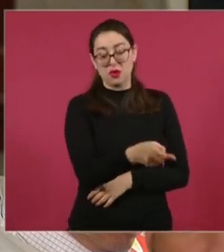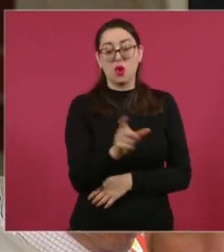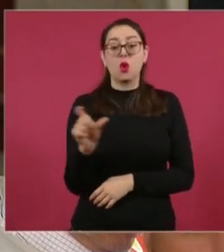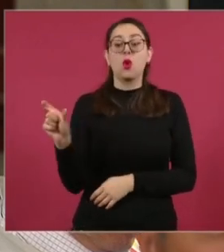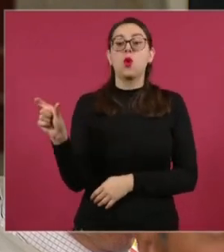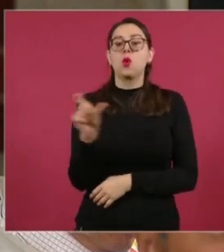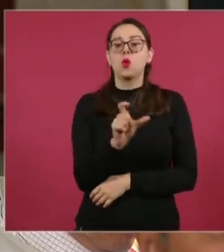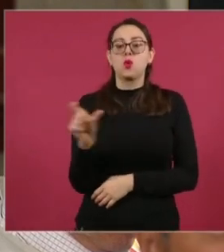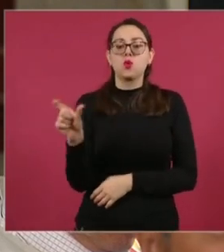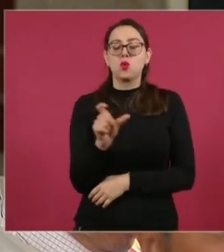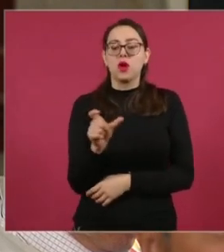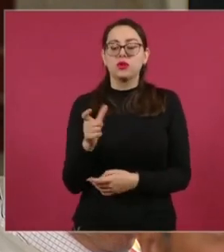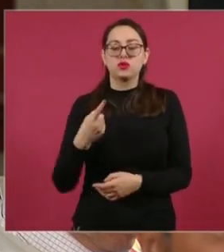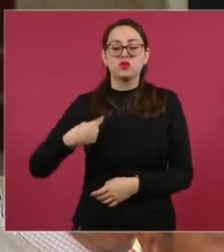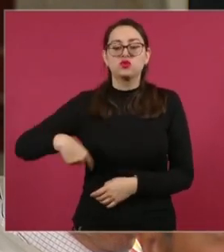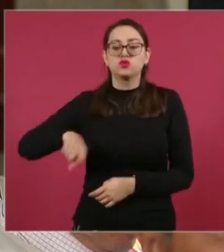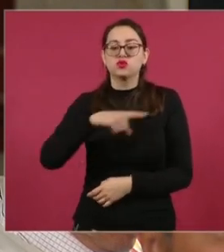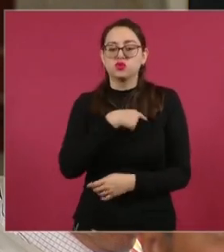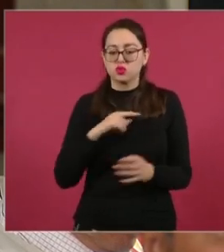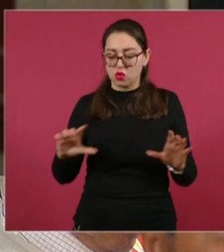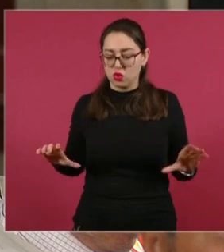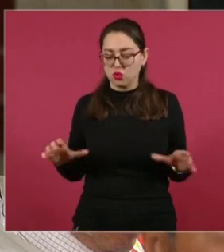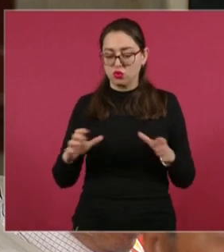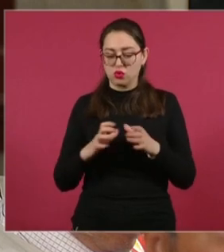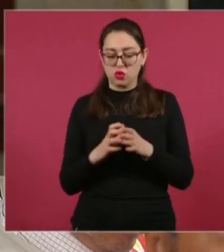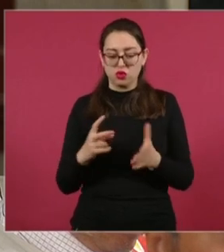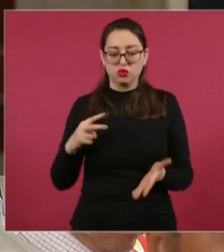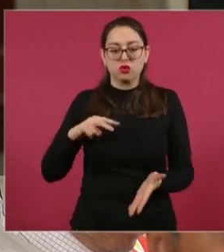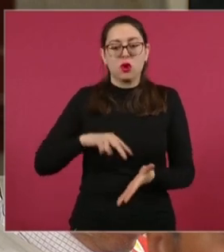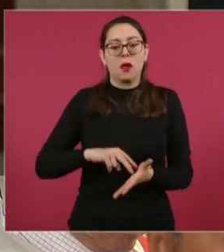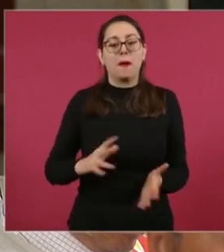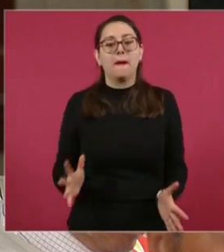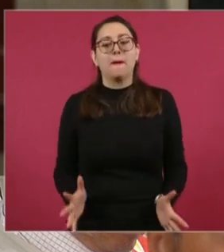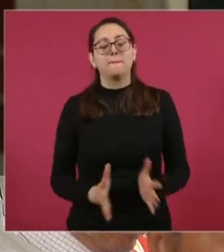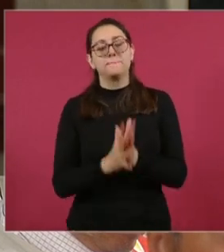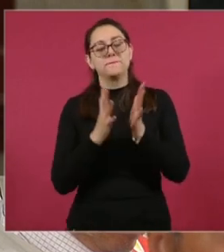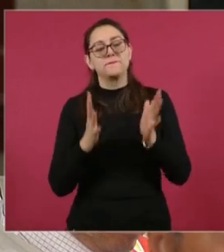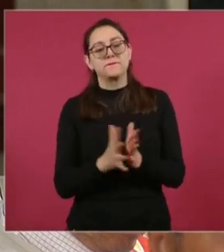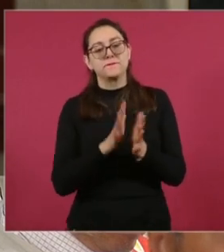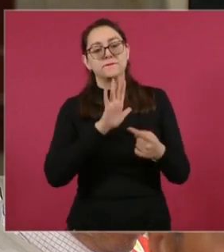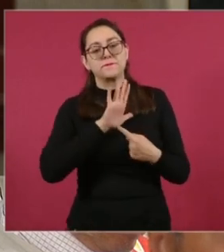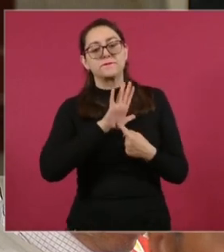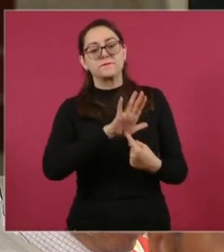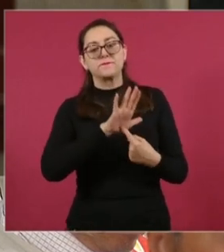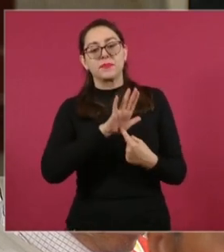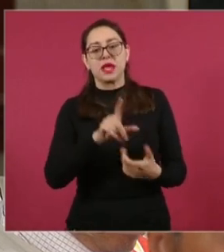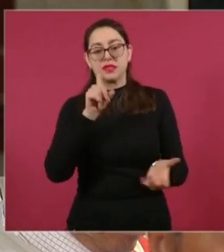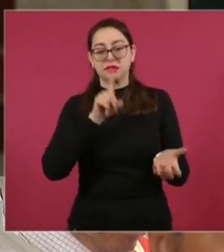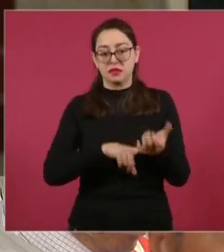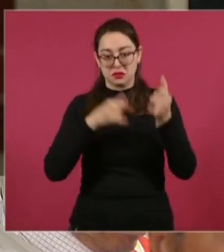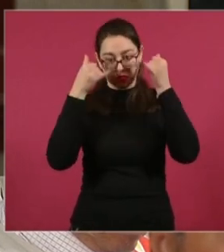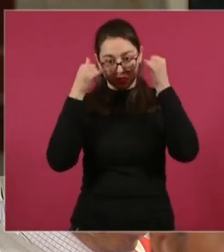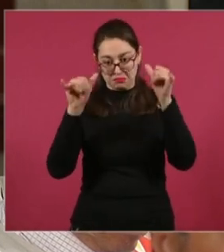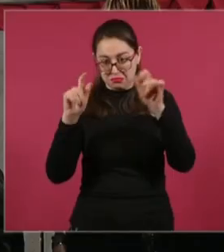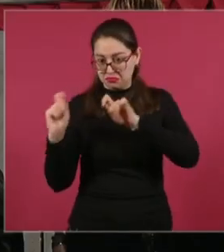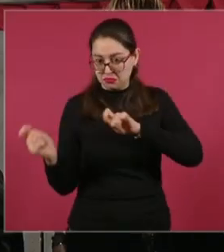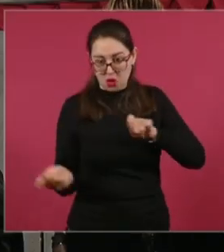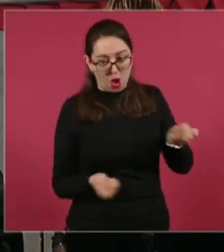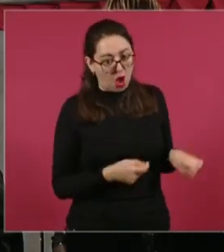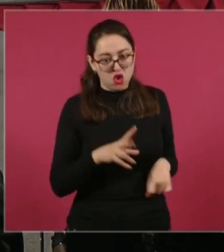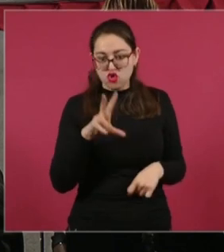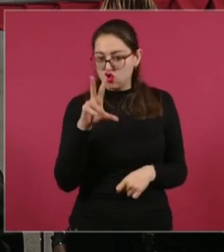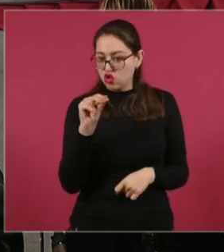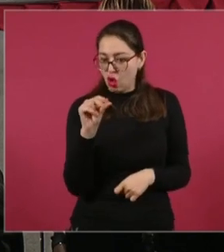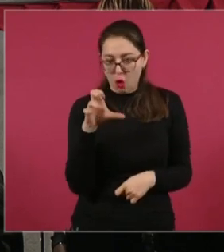tribuna a modo de foro para informar sobre el verdadero rostro de la tauromaquia. Y